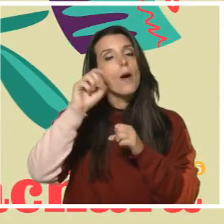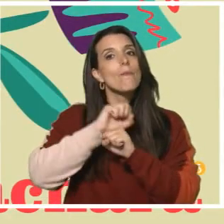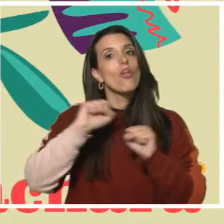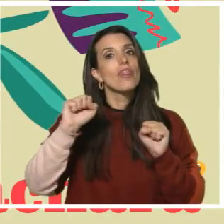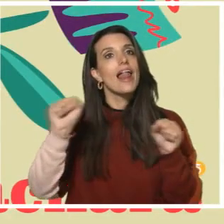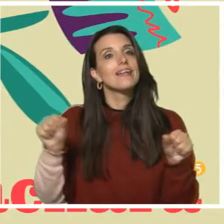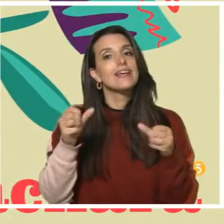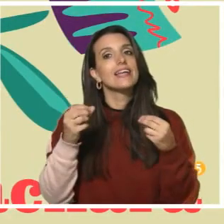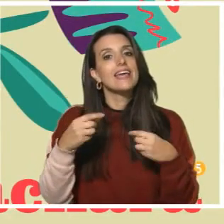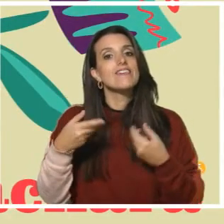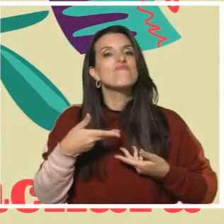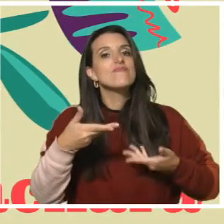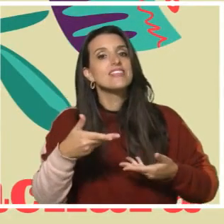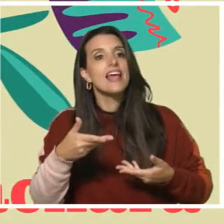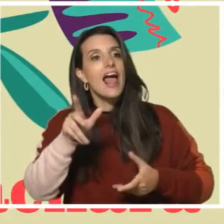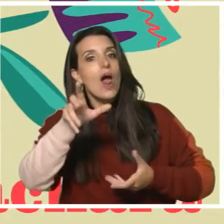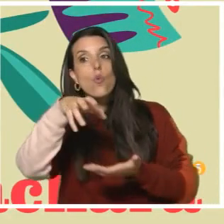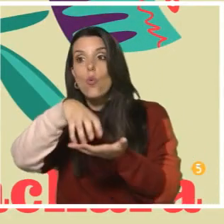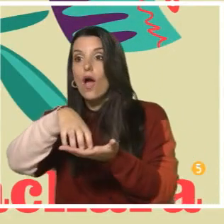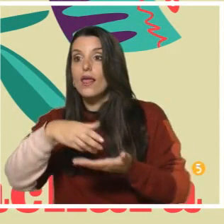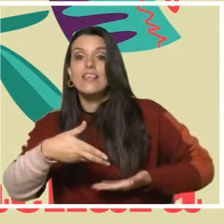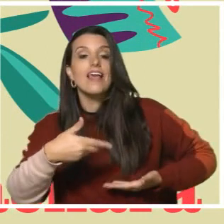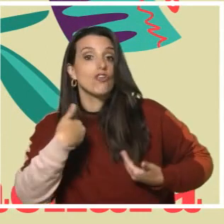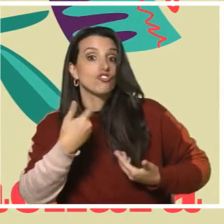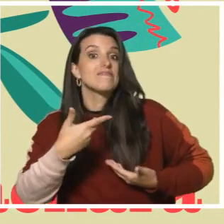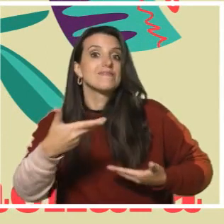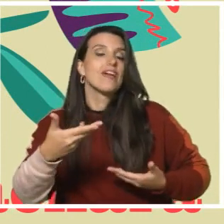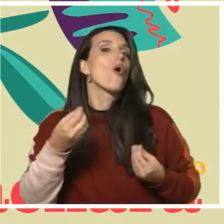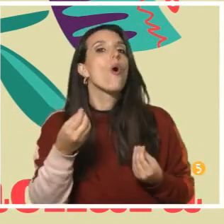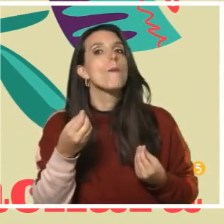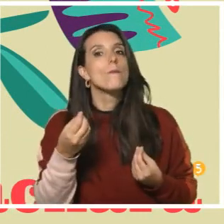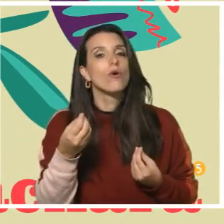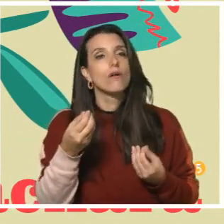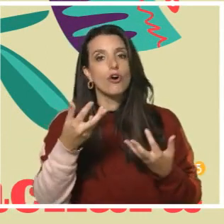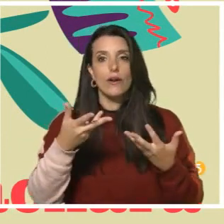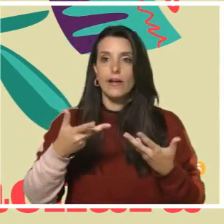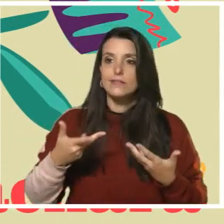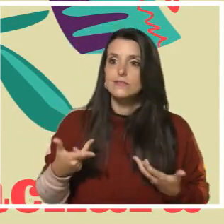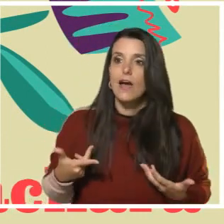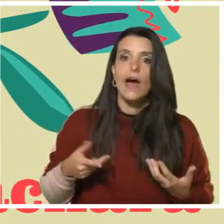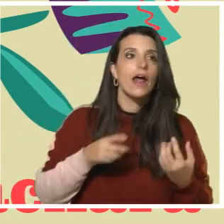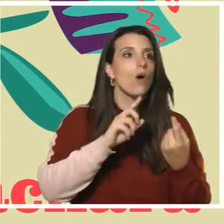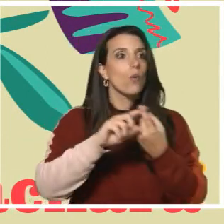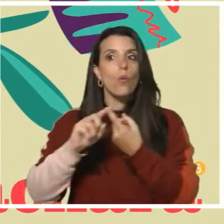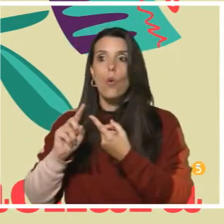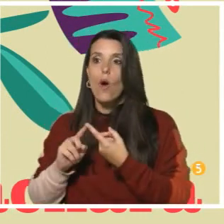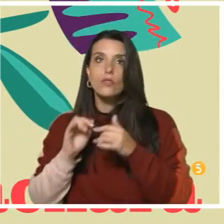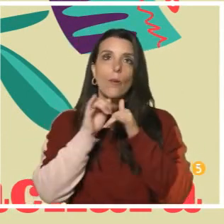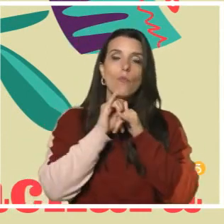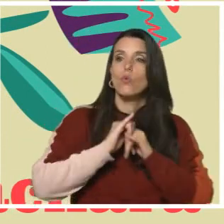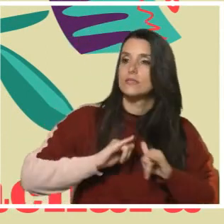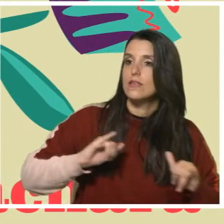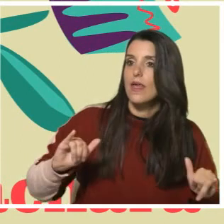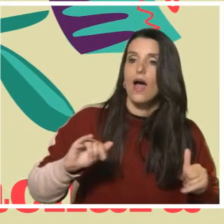hacer que nos invitaran lugares, ¿da? ¿Para qué? ¿Qué pasa? Nosotros tenemos que armar toda una sinergia de publicidad,